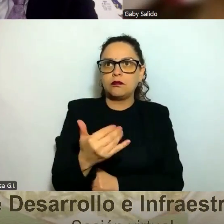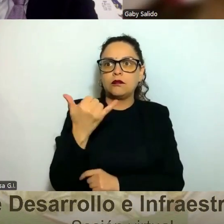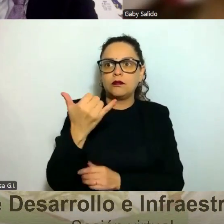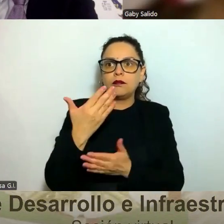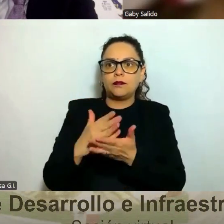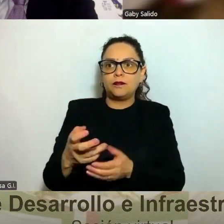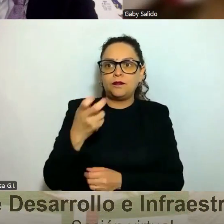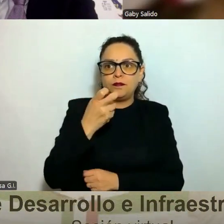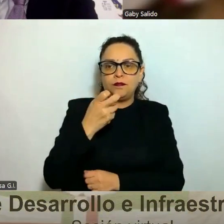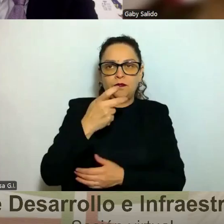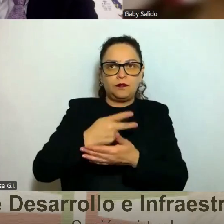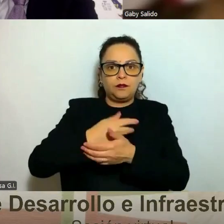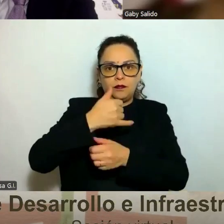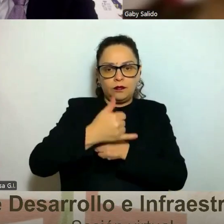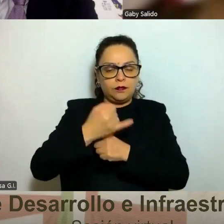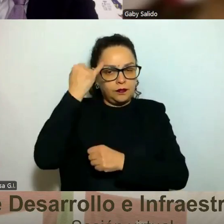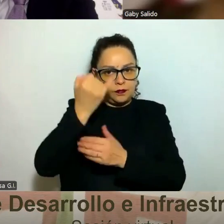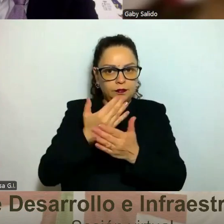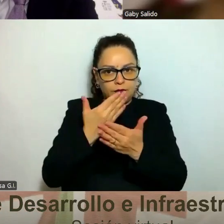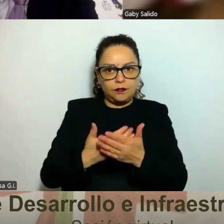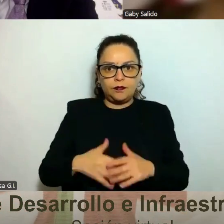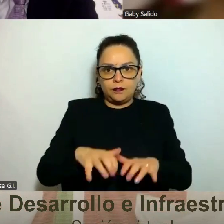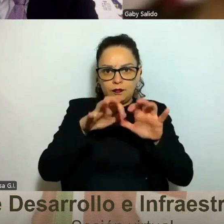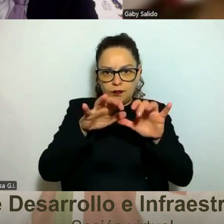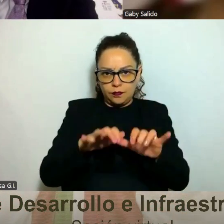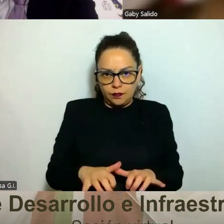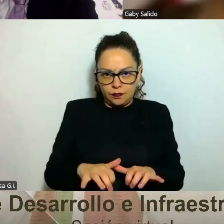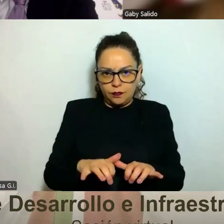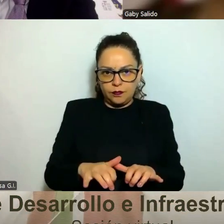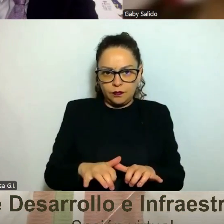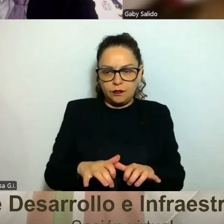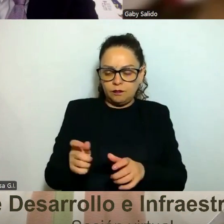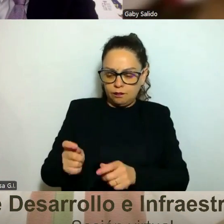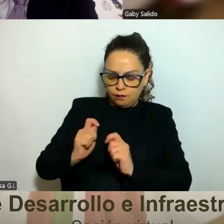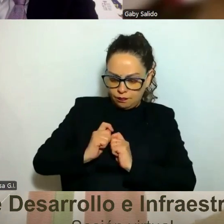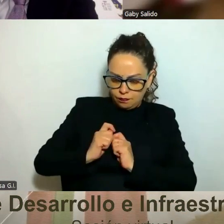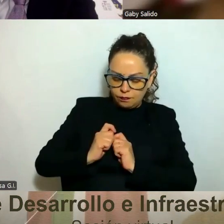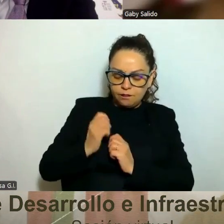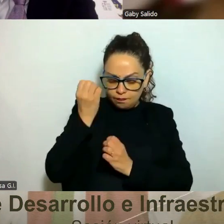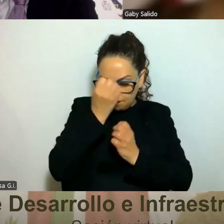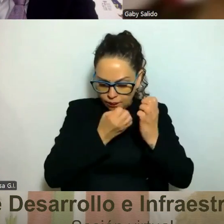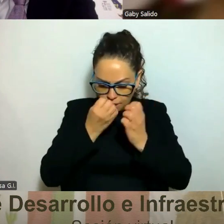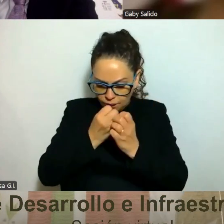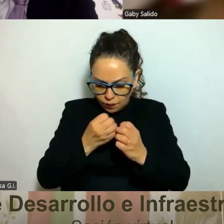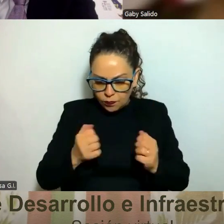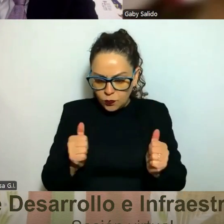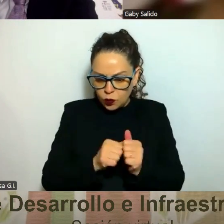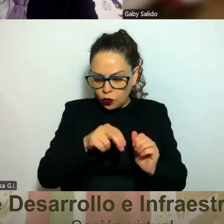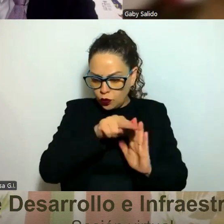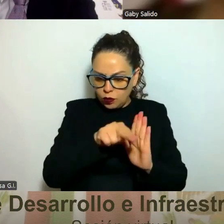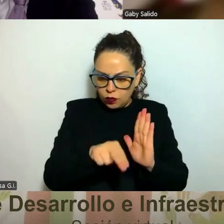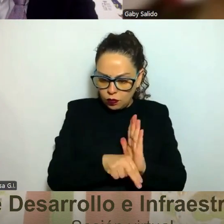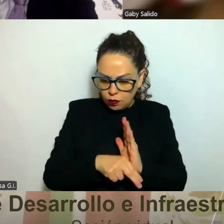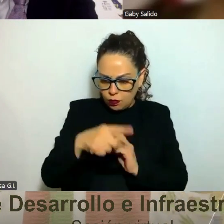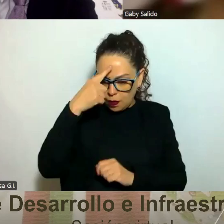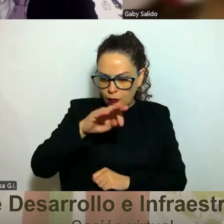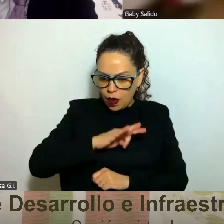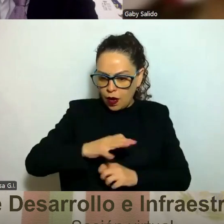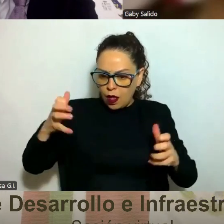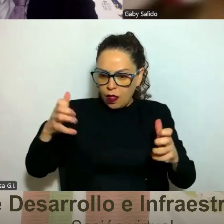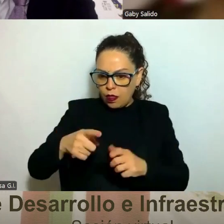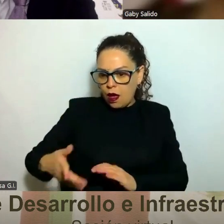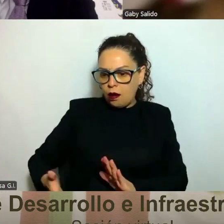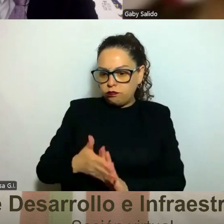proyecto presentado con la iniciativa que se dictamina observa el contenido a la norma técnica complementaria para el proyecto arquitectónico en materia de